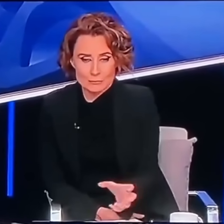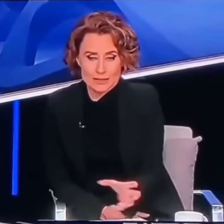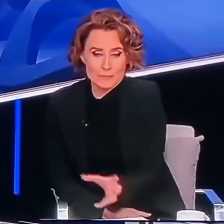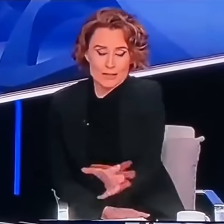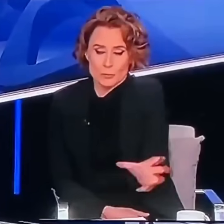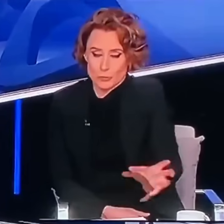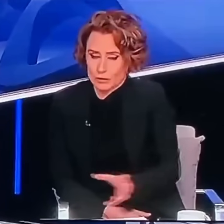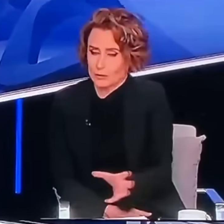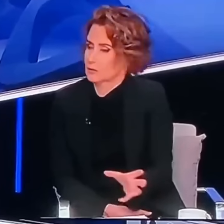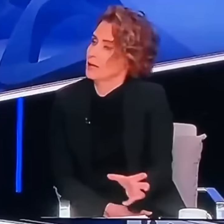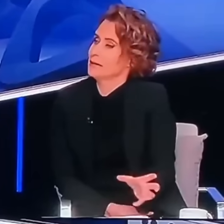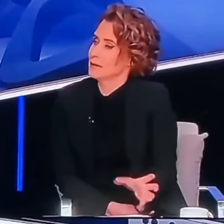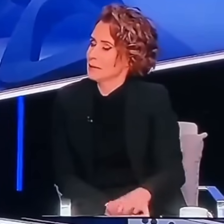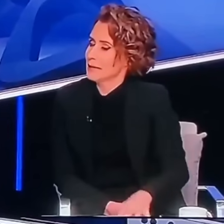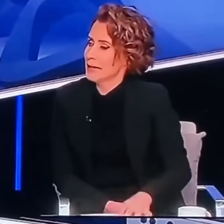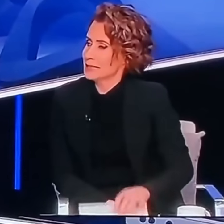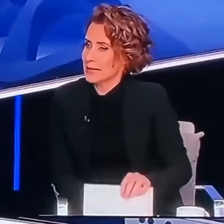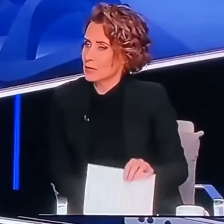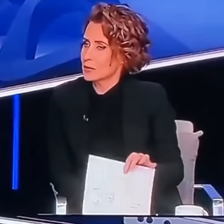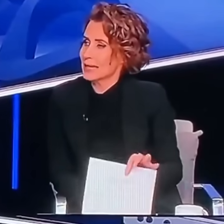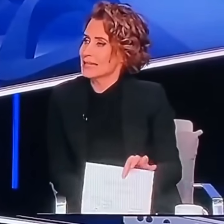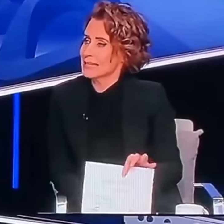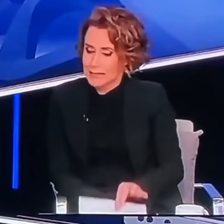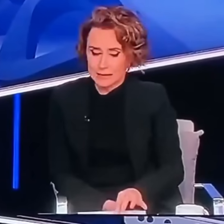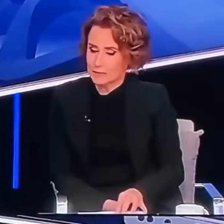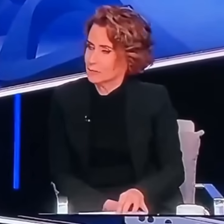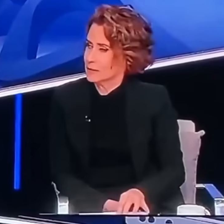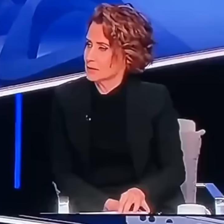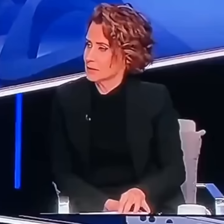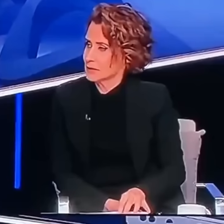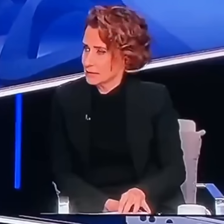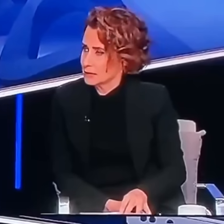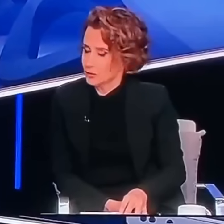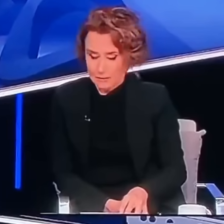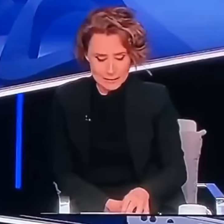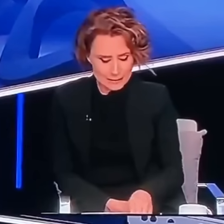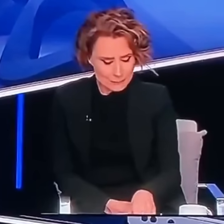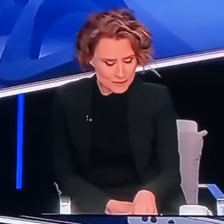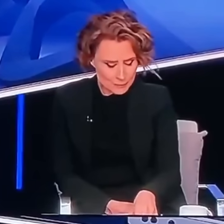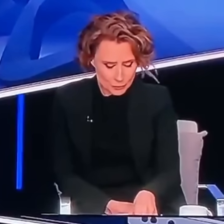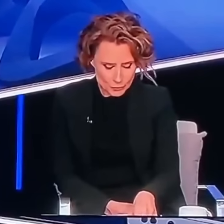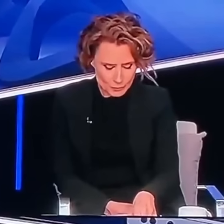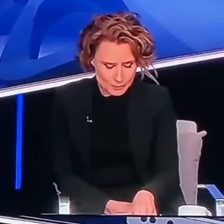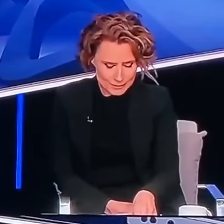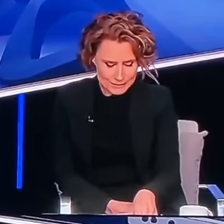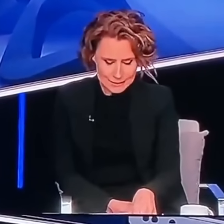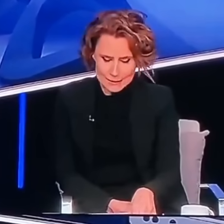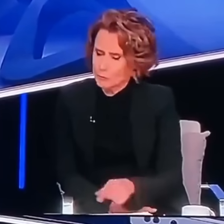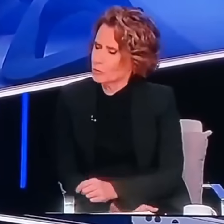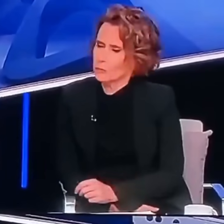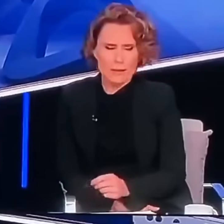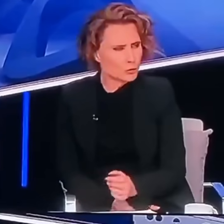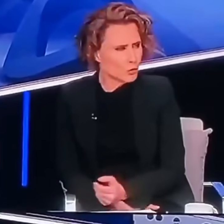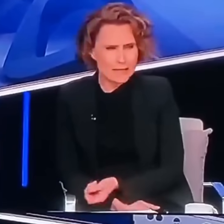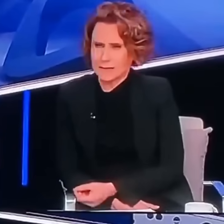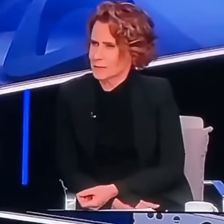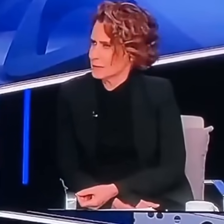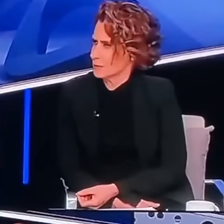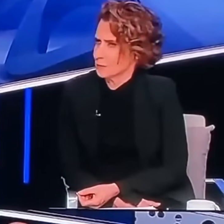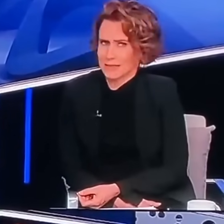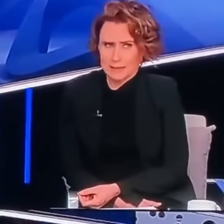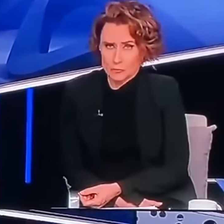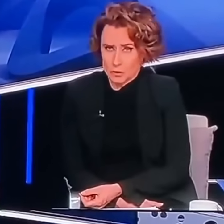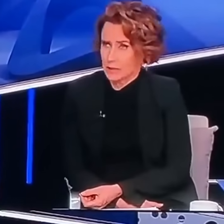empieza, digamos que en medio proceso electoral, lanza algo que inevitablemente es el centro del debate. Y por eso no me parece que no lo podemos